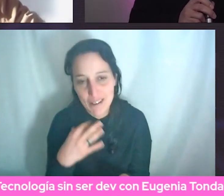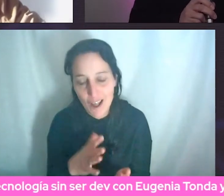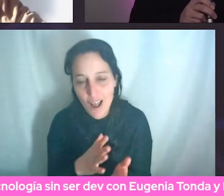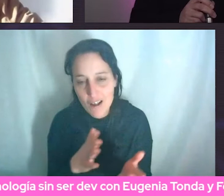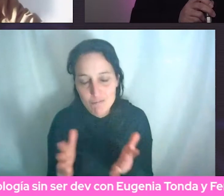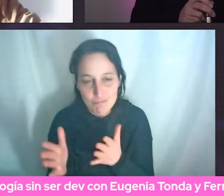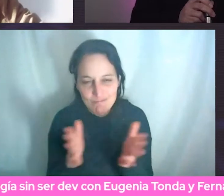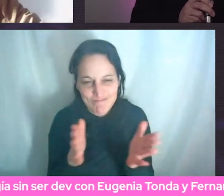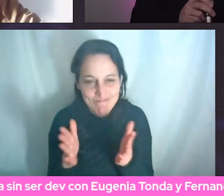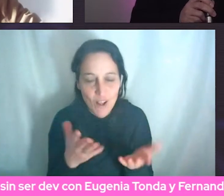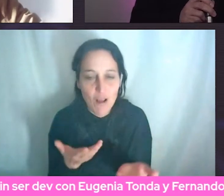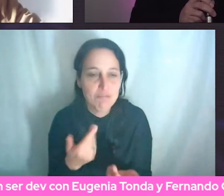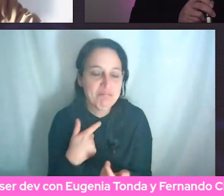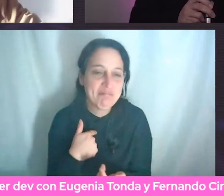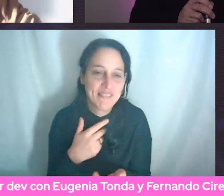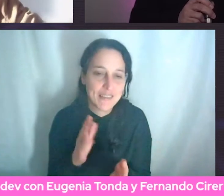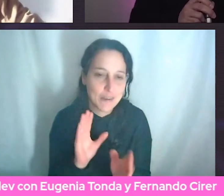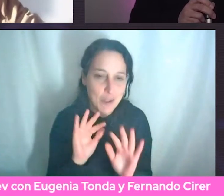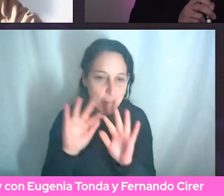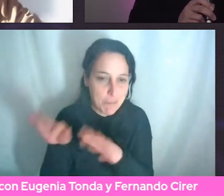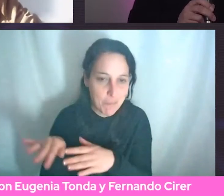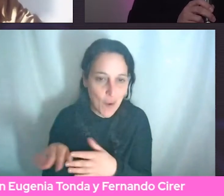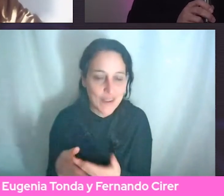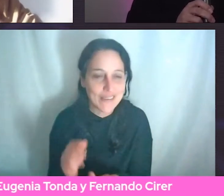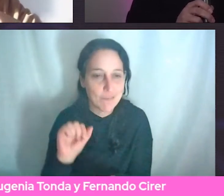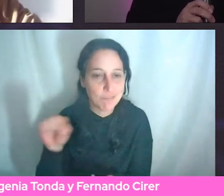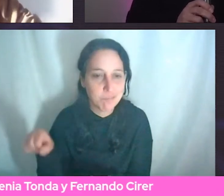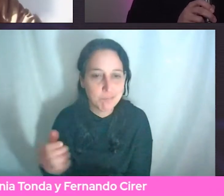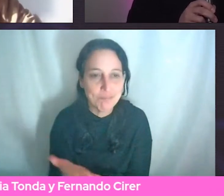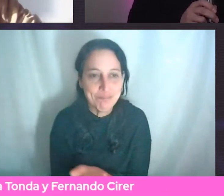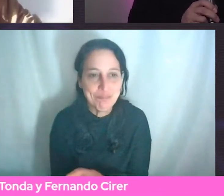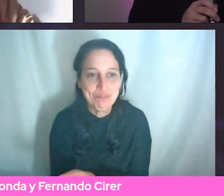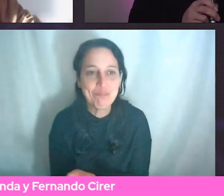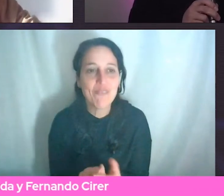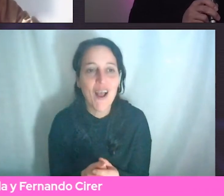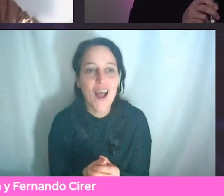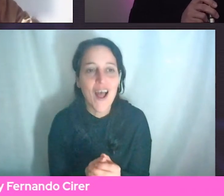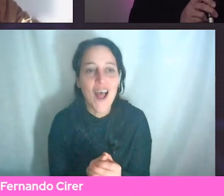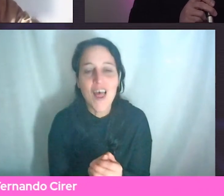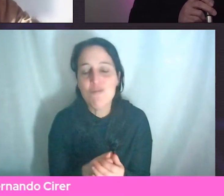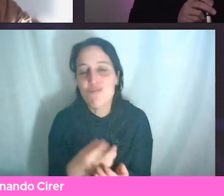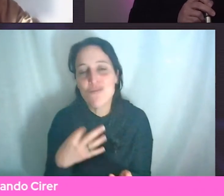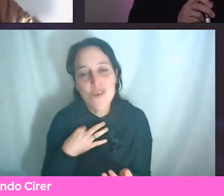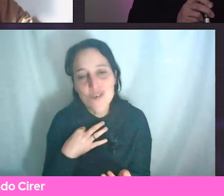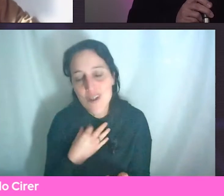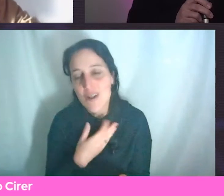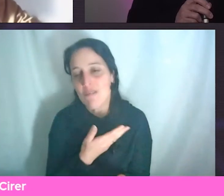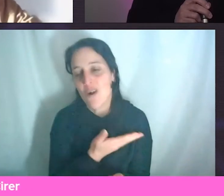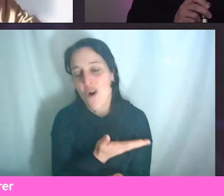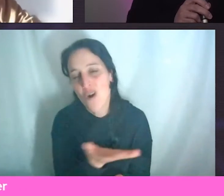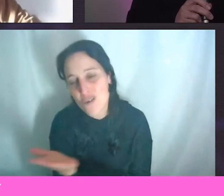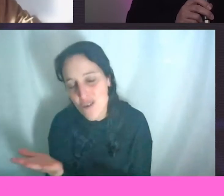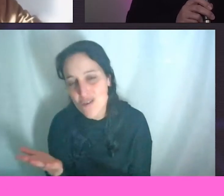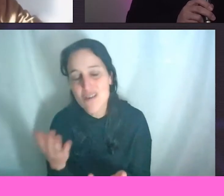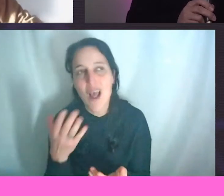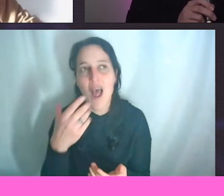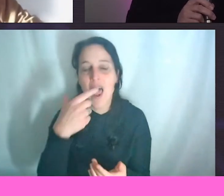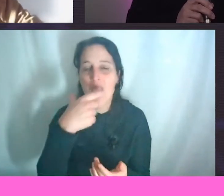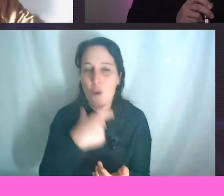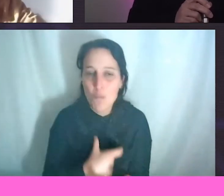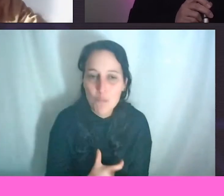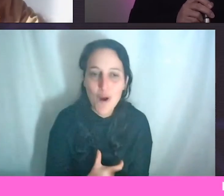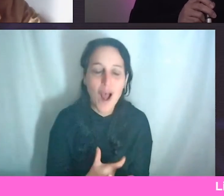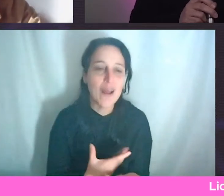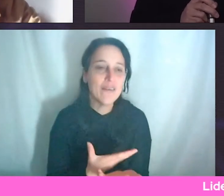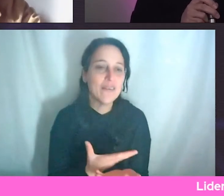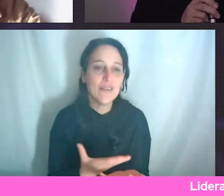¿no? Pero bueno, es justamente eso. Lo cívico, lo social, lo humano es importante. Quienes llevan adelante los proyectos, al